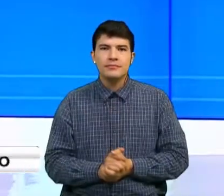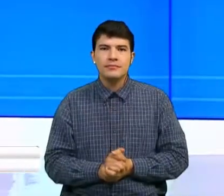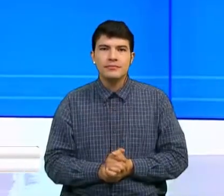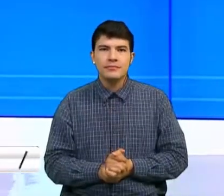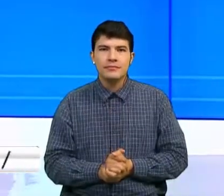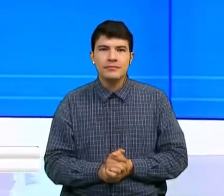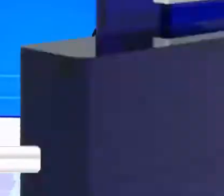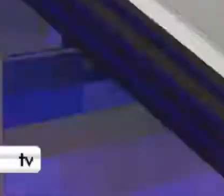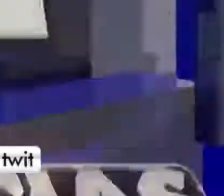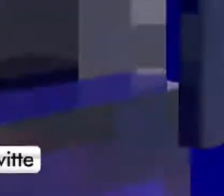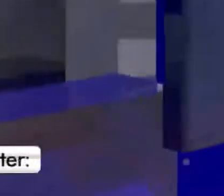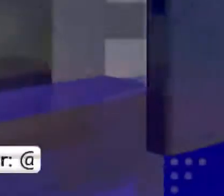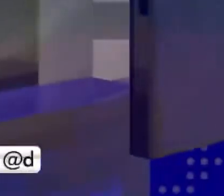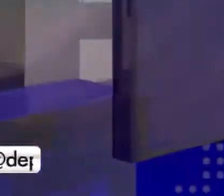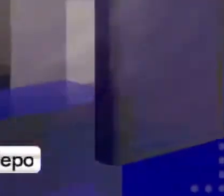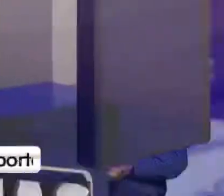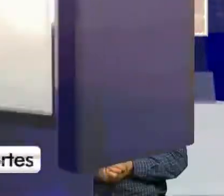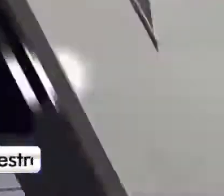jornada en Ocaña?